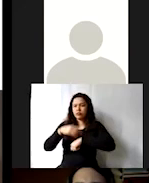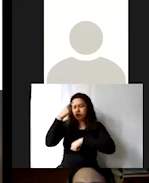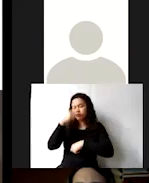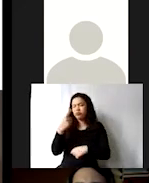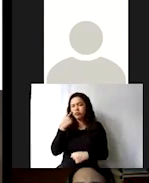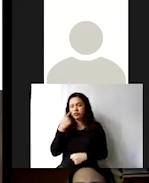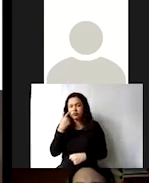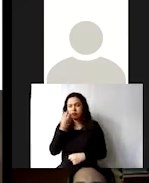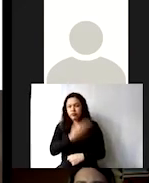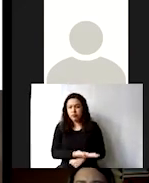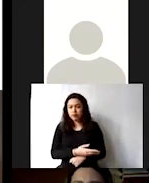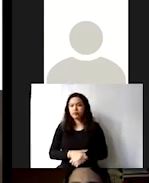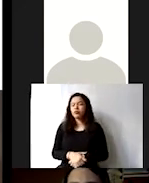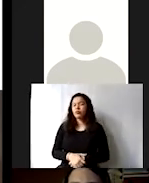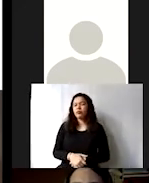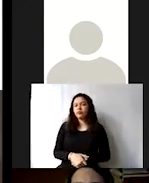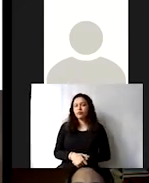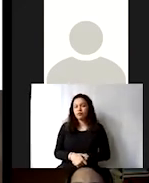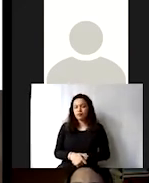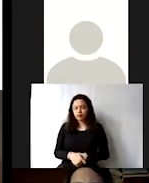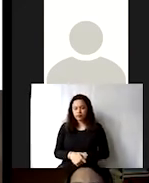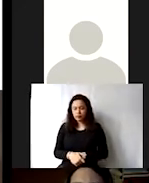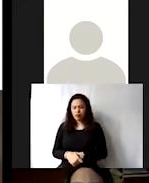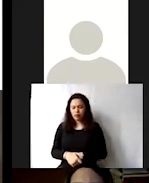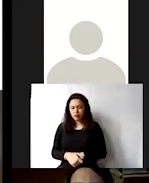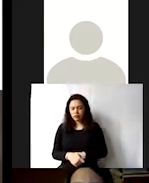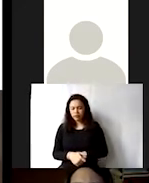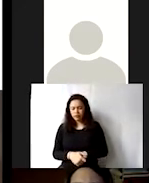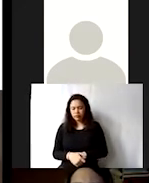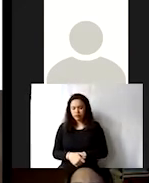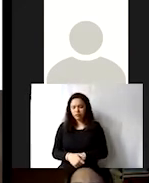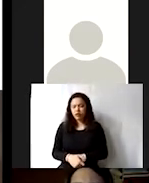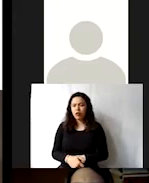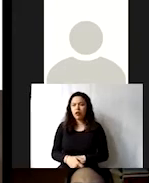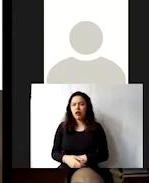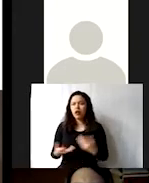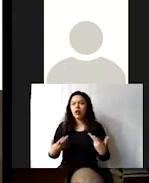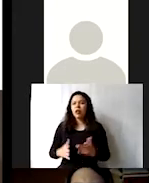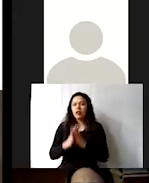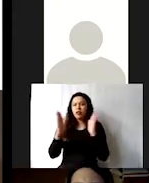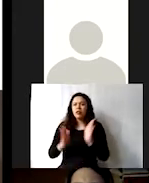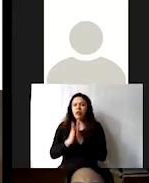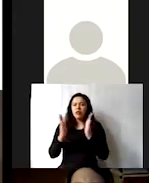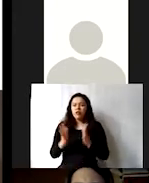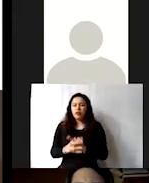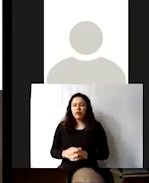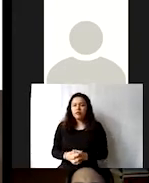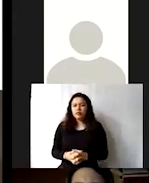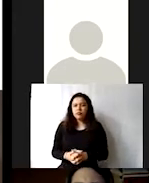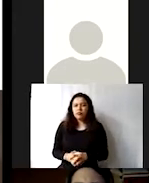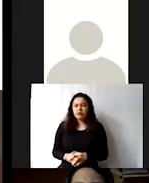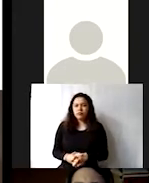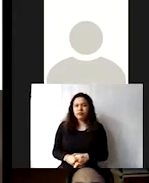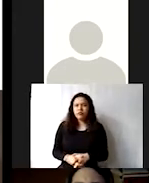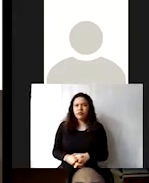que ahí el punto está en que ese donante estará participando con su